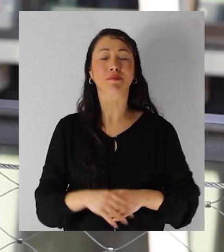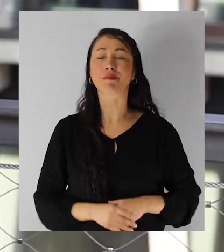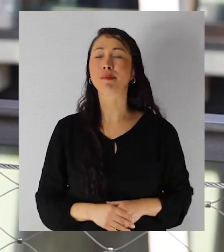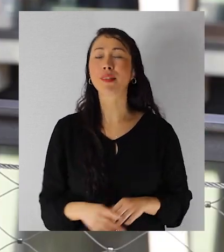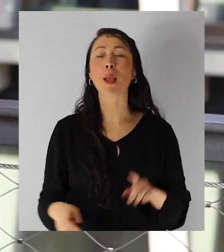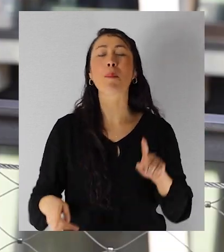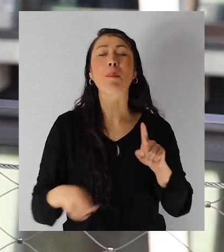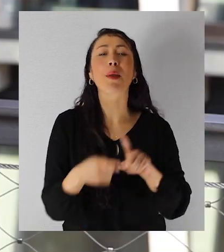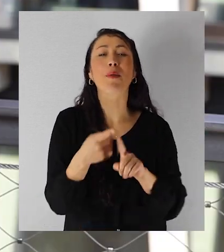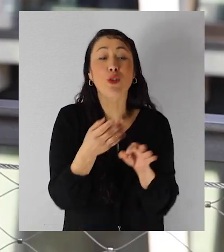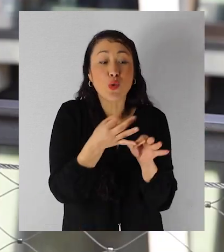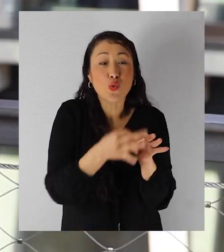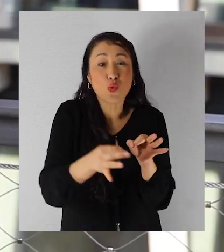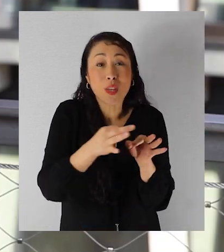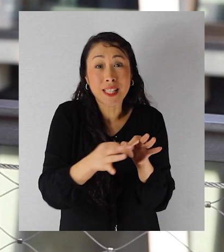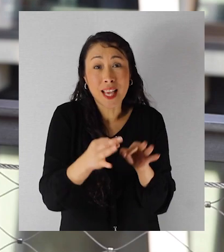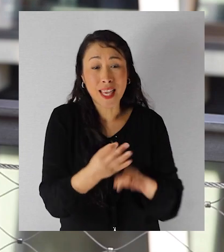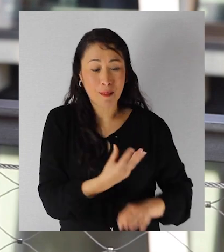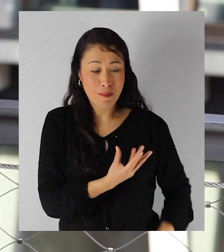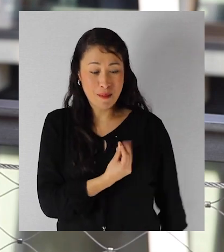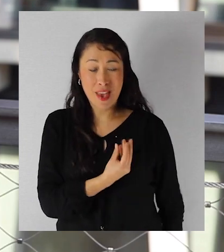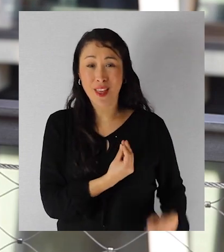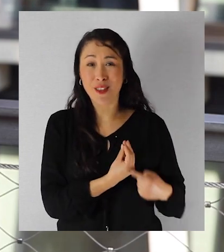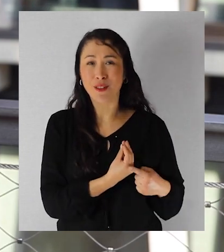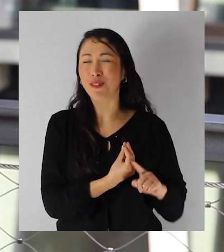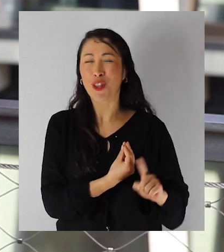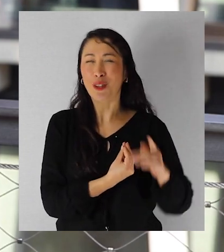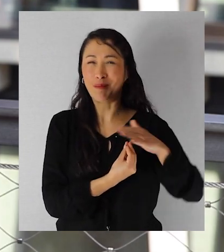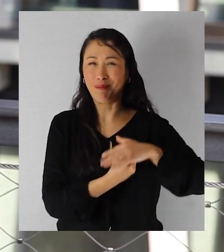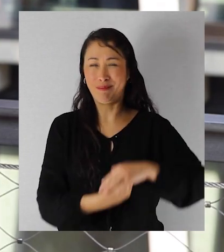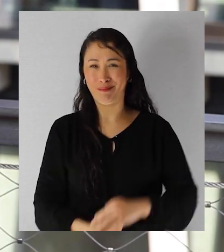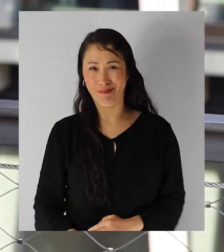Primero, la recomendación es, uno, no tener miedo.